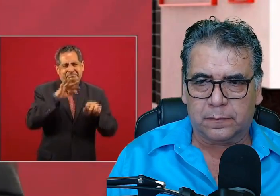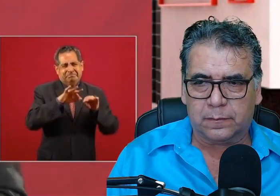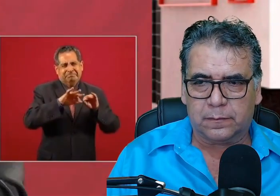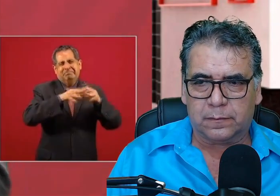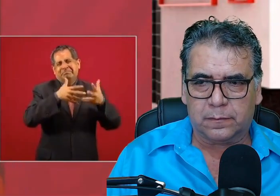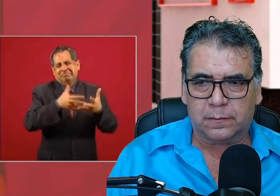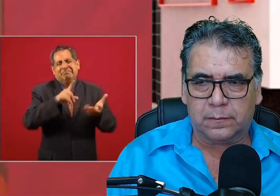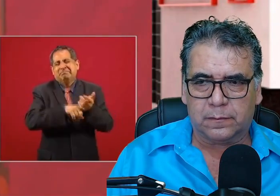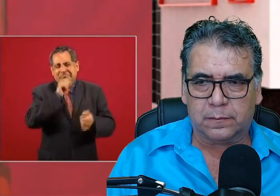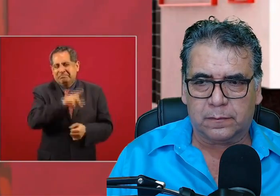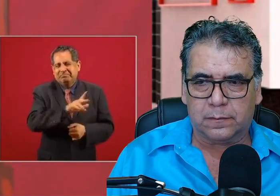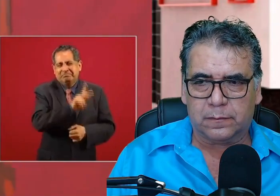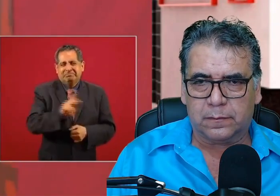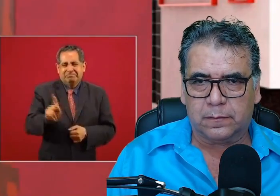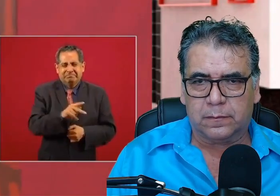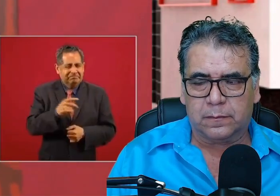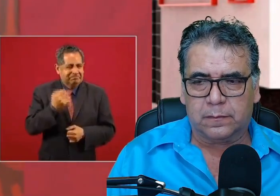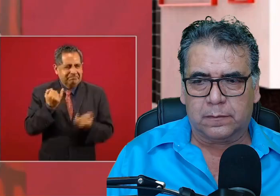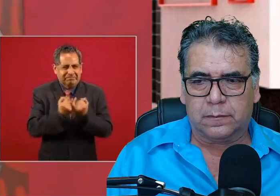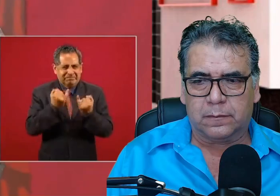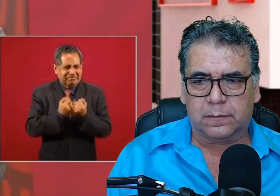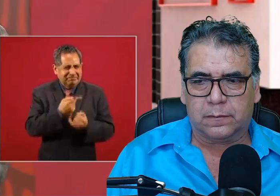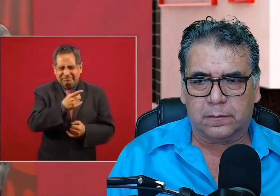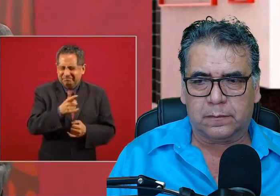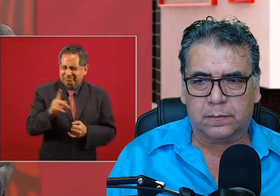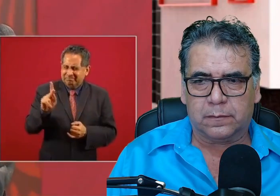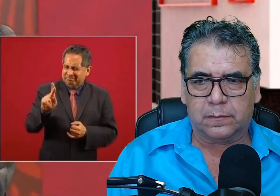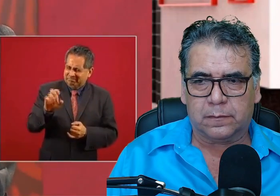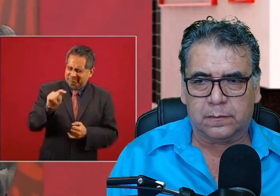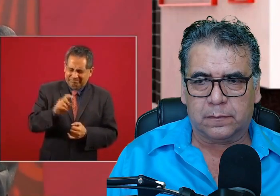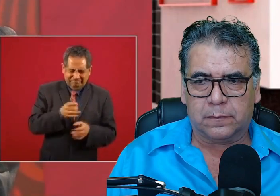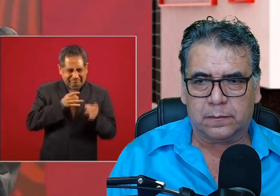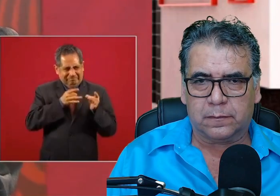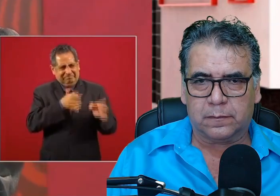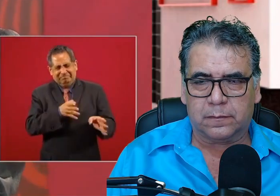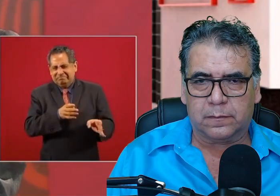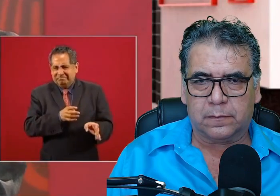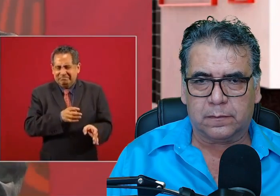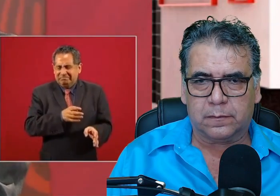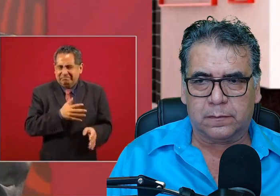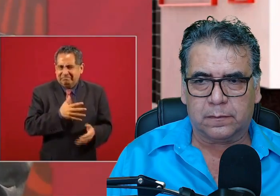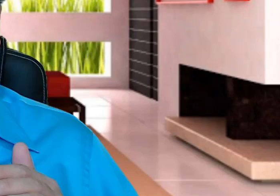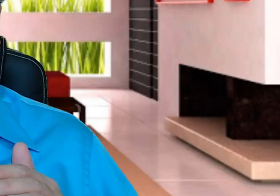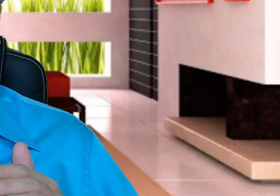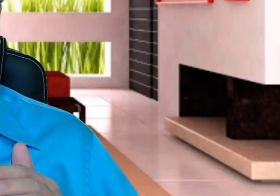más que eso, ¿no? La peste funesta de la corrupción.